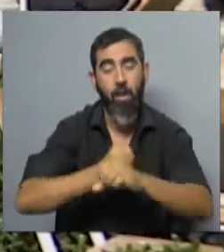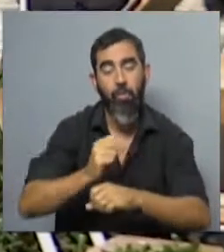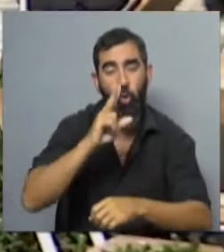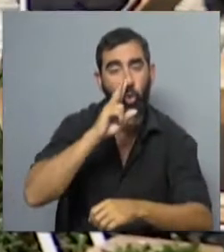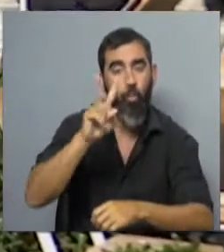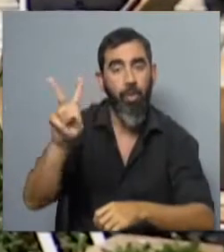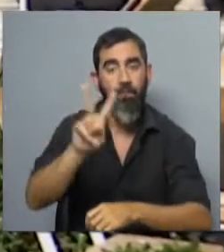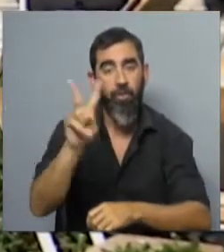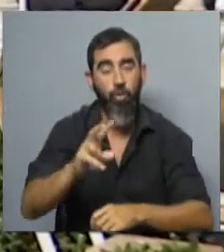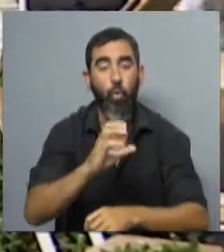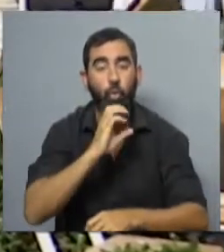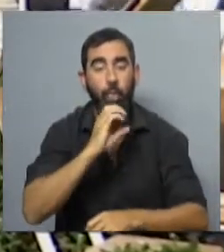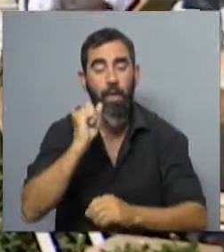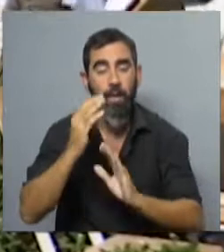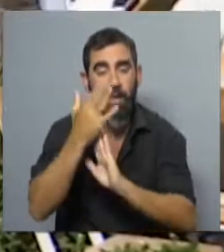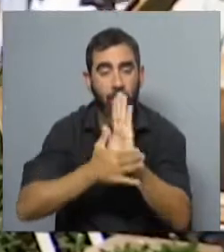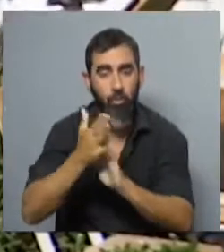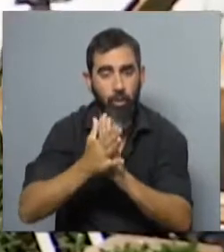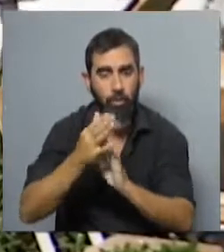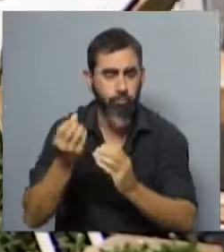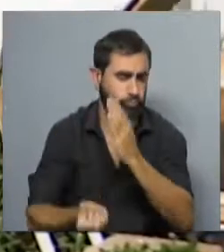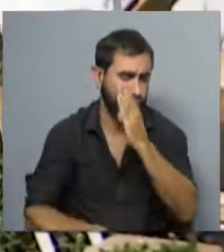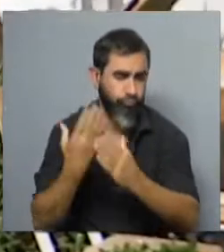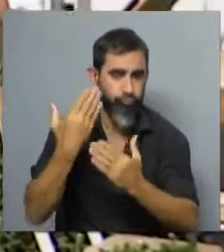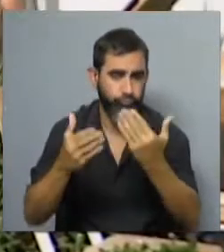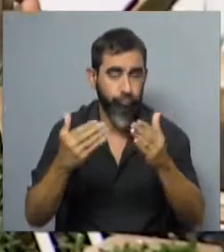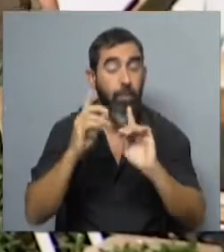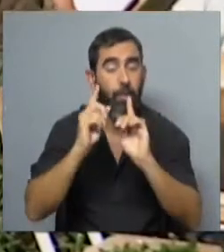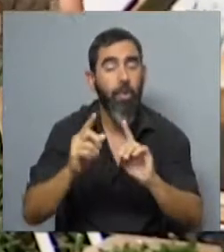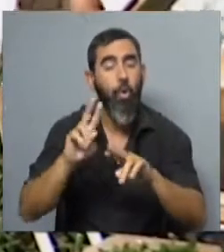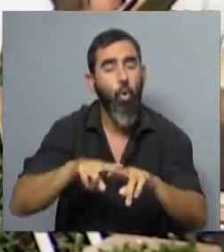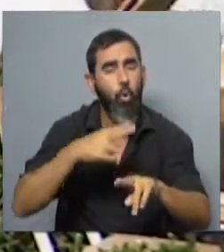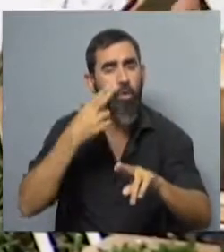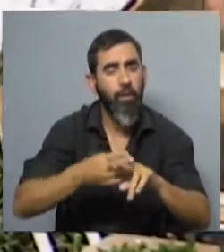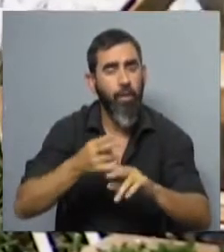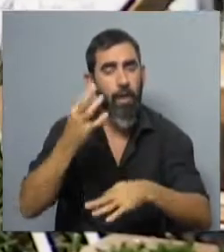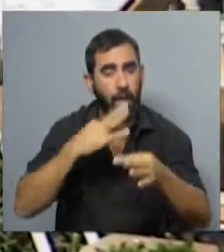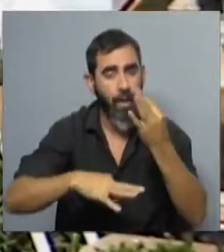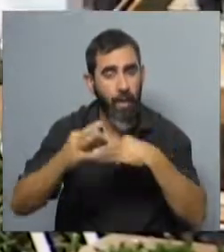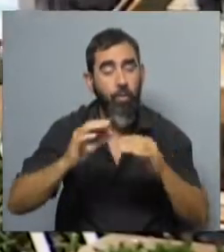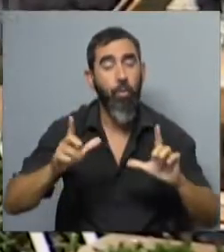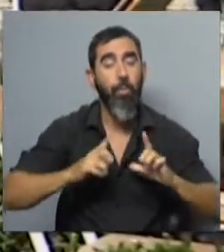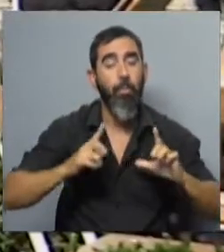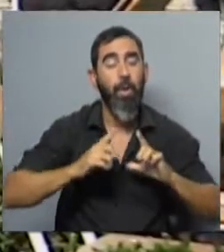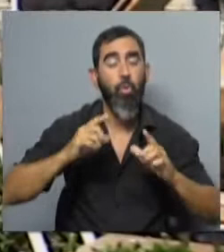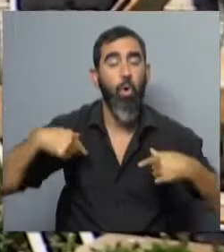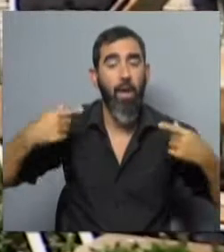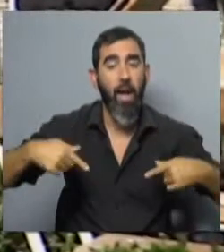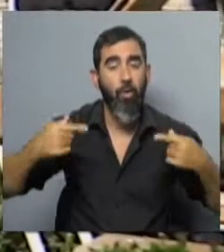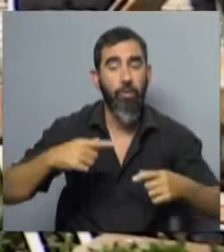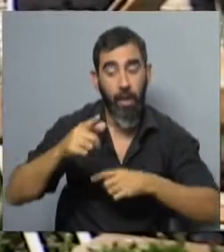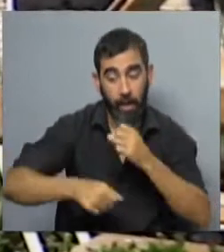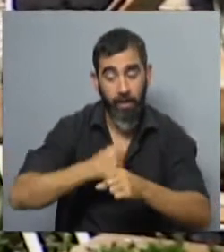2022 de la Comedia Nacional, que tendrá varios estrenos, así como la reedición de la obra Esperando la Carroza, que cumple este